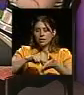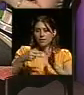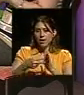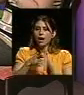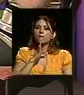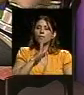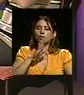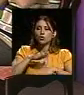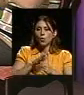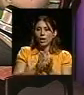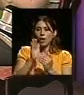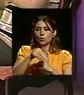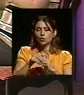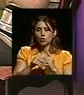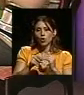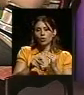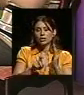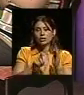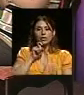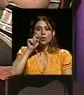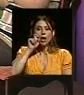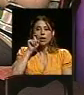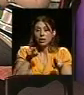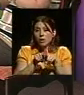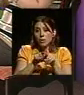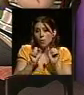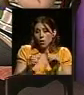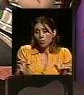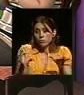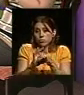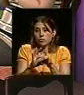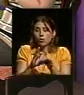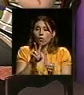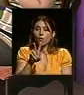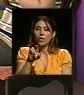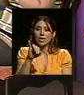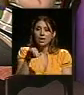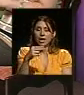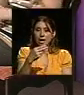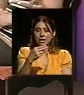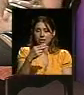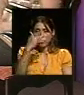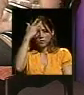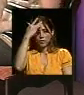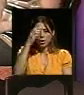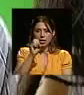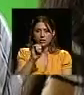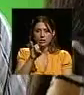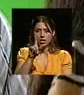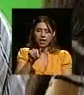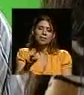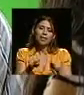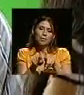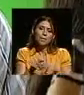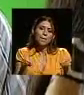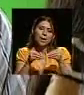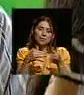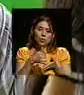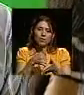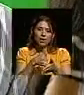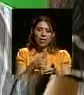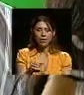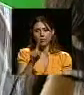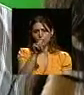sexual, que también podría estar al VIH, unido al VIH, también hablamos de mucha más vulnerabilidad. Viviana, ¿cree usted que los centros de